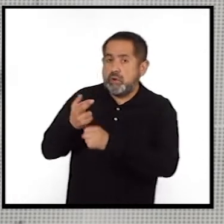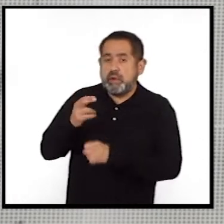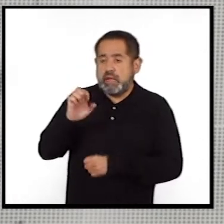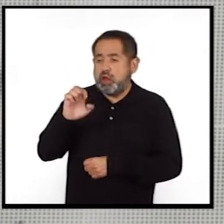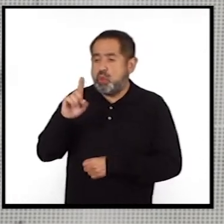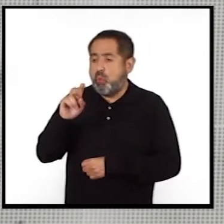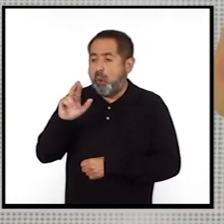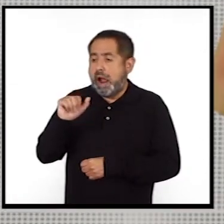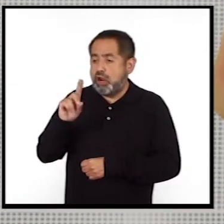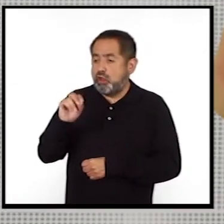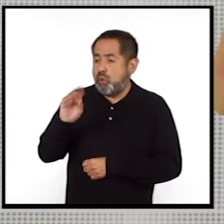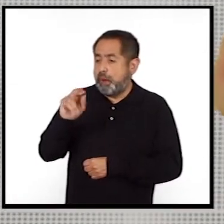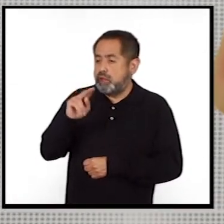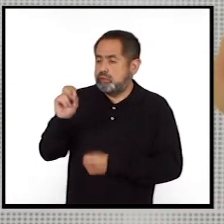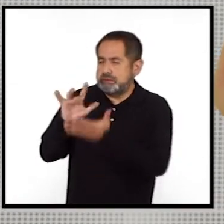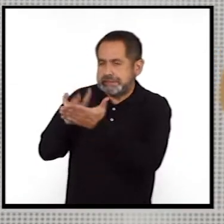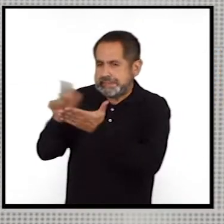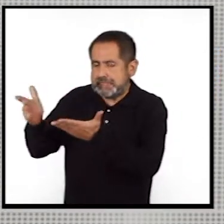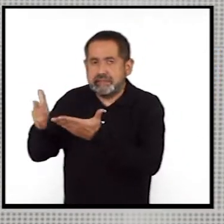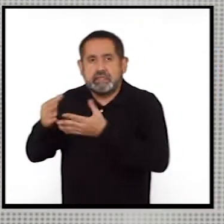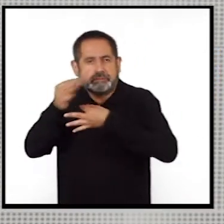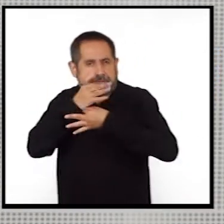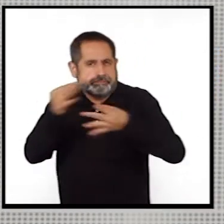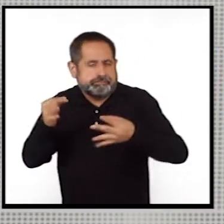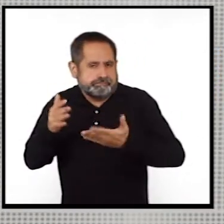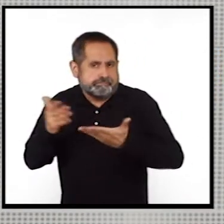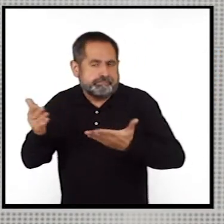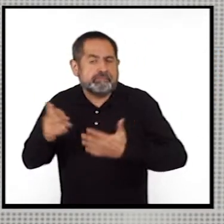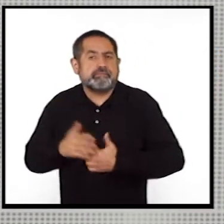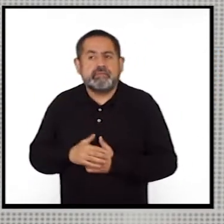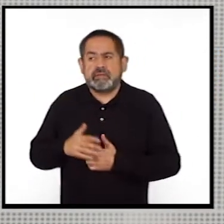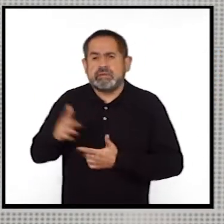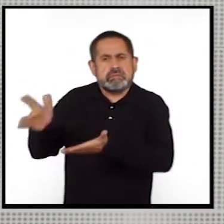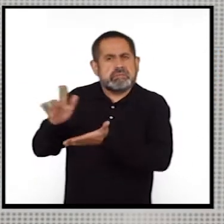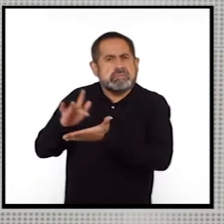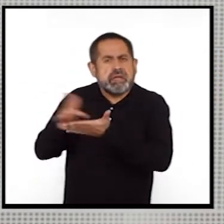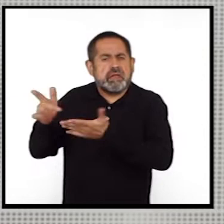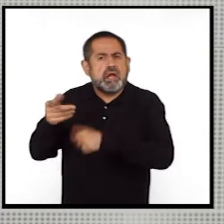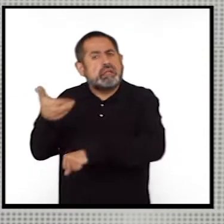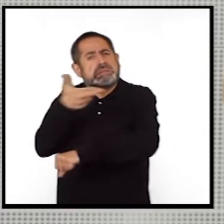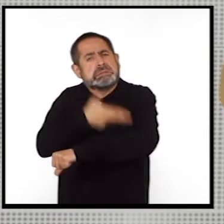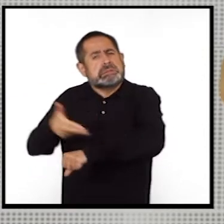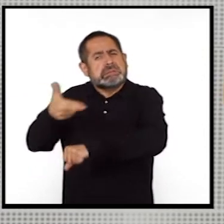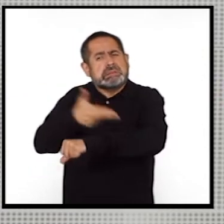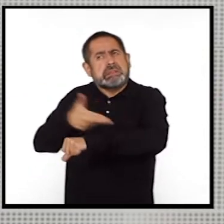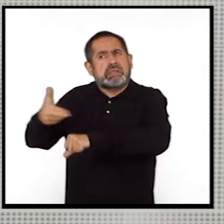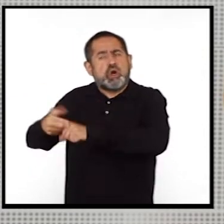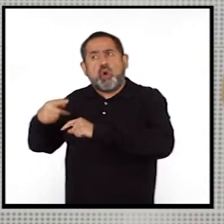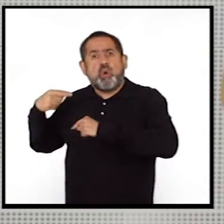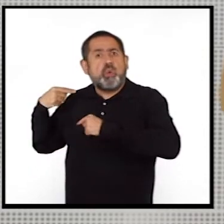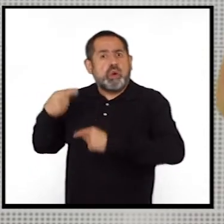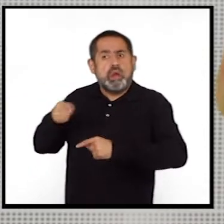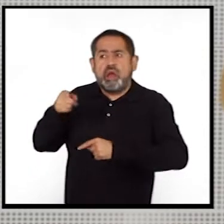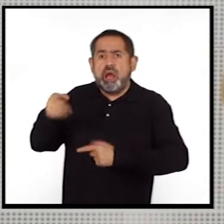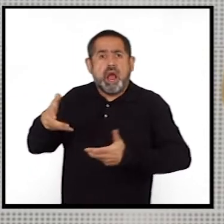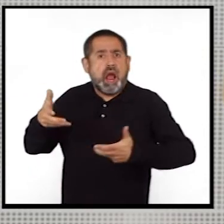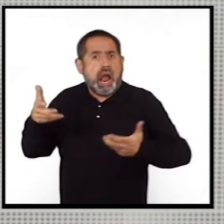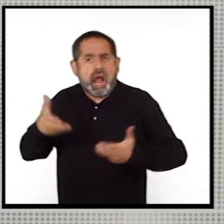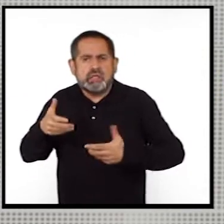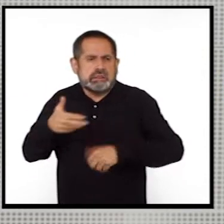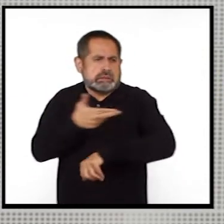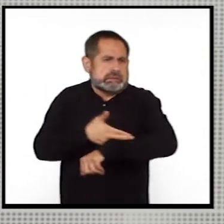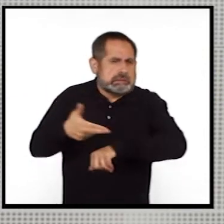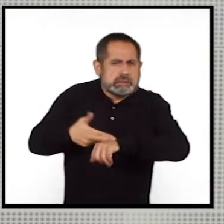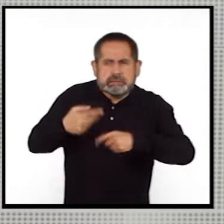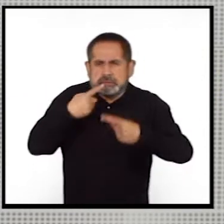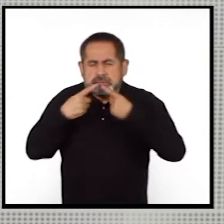Gracias, secretario Javier Baños Gómez, por este mensaje. Y gracias por la gestión que a lo largo de este tiempo ha